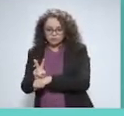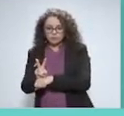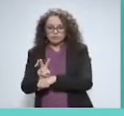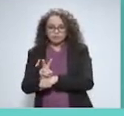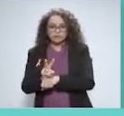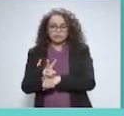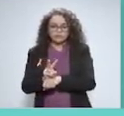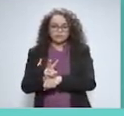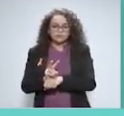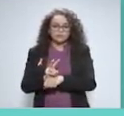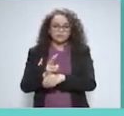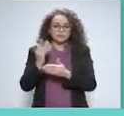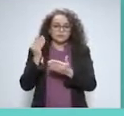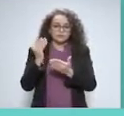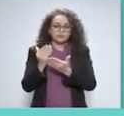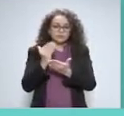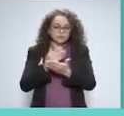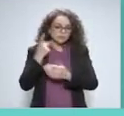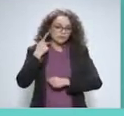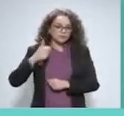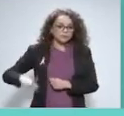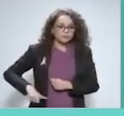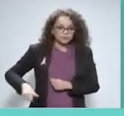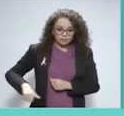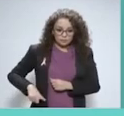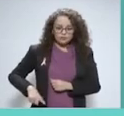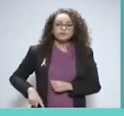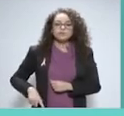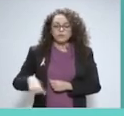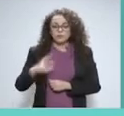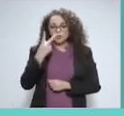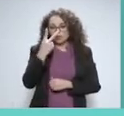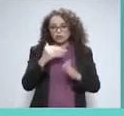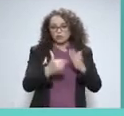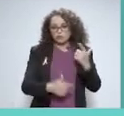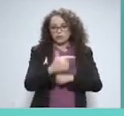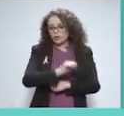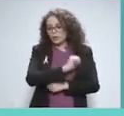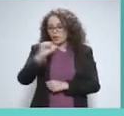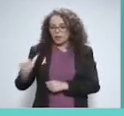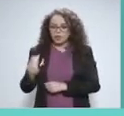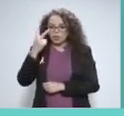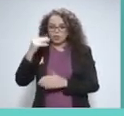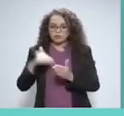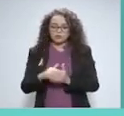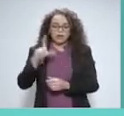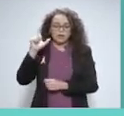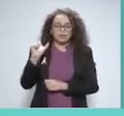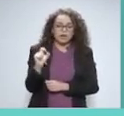de juventud durante el periodo 2012 a 2020, con